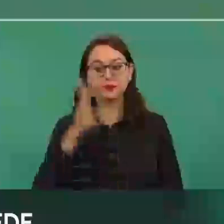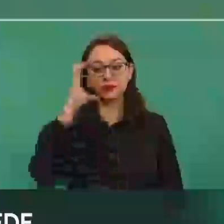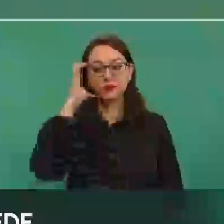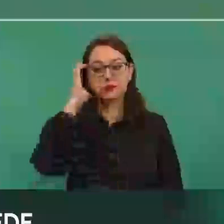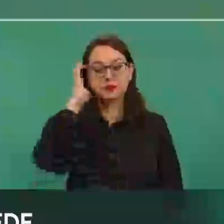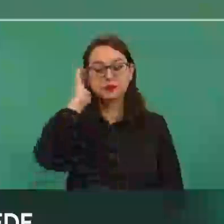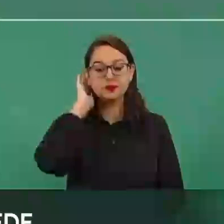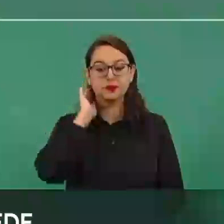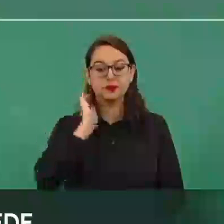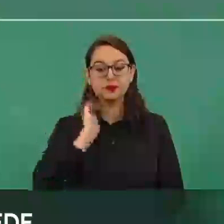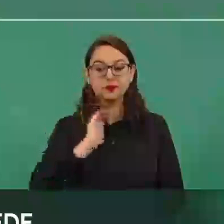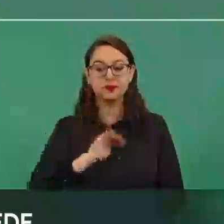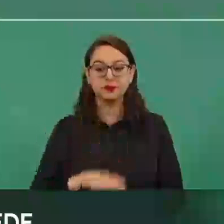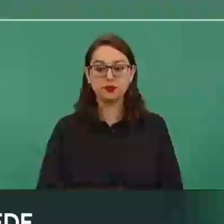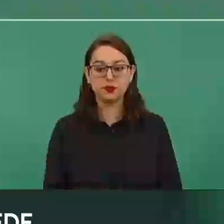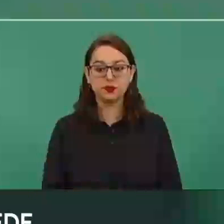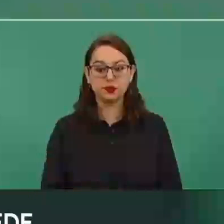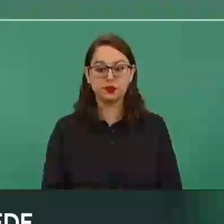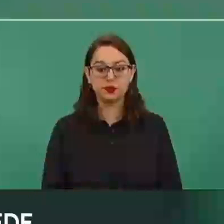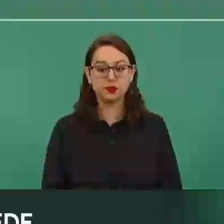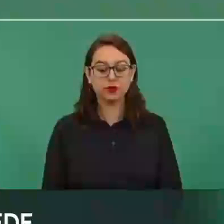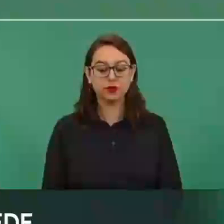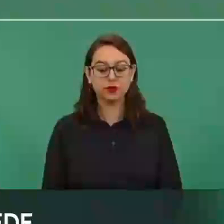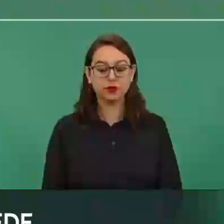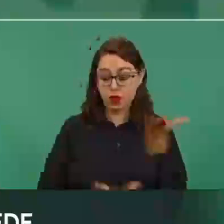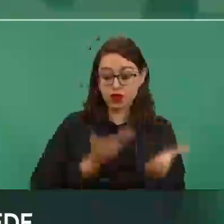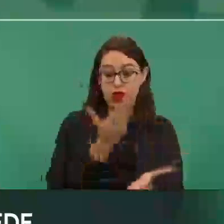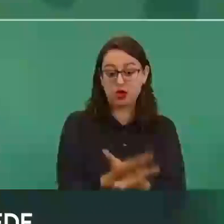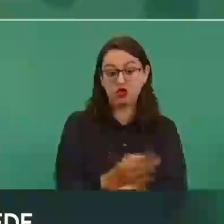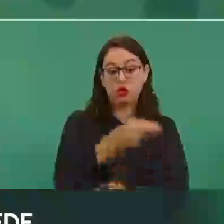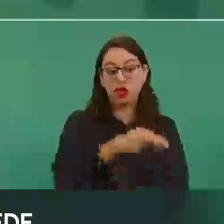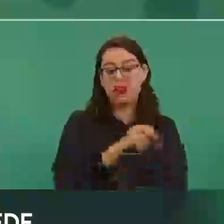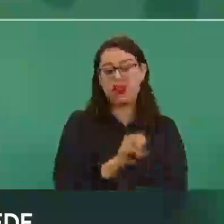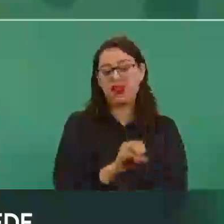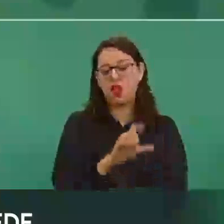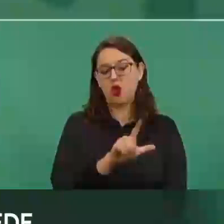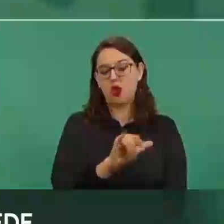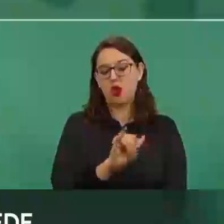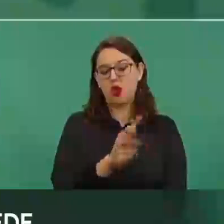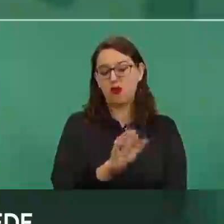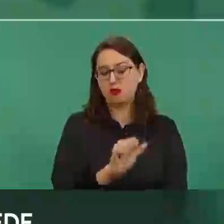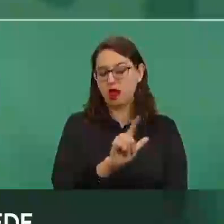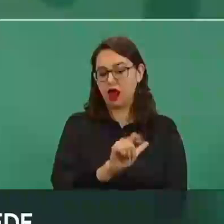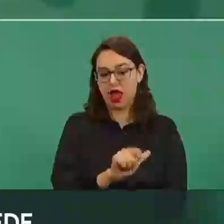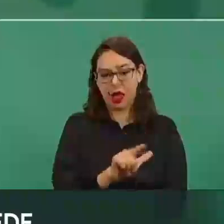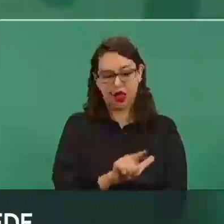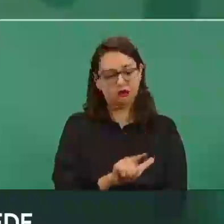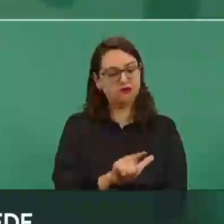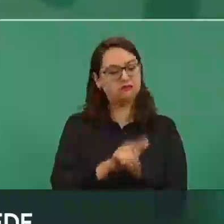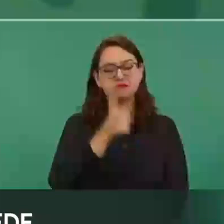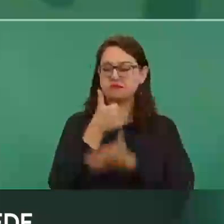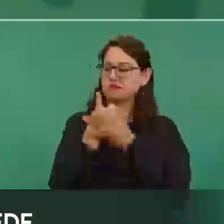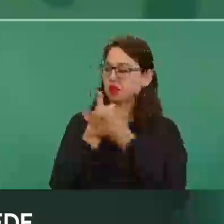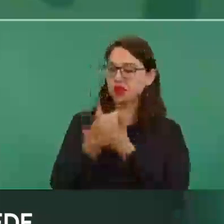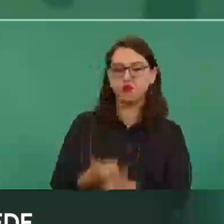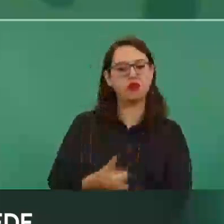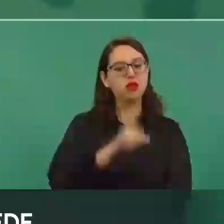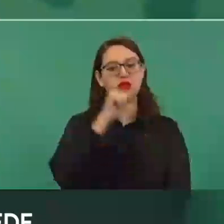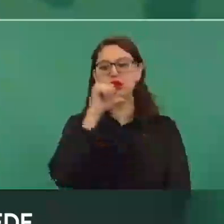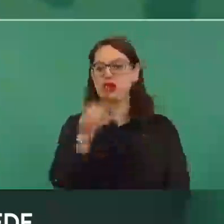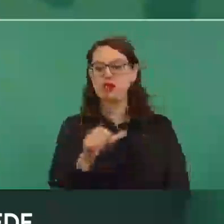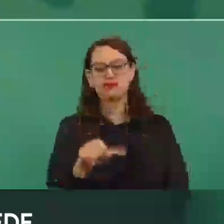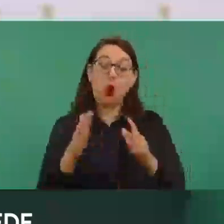de Seguridad de las Naciones Unidas en Nueva York, donde se entrevistará con el titular del Foro Multilateral, Antonio Guterres, entre